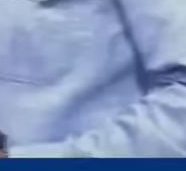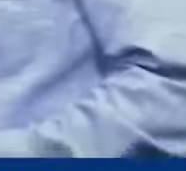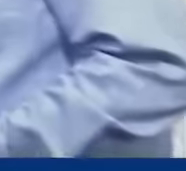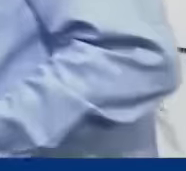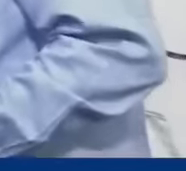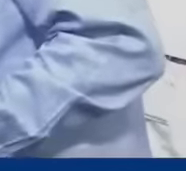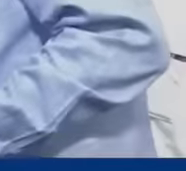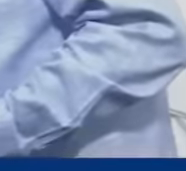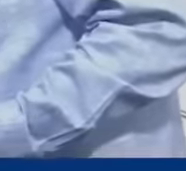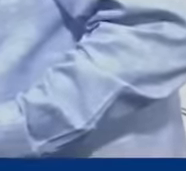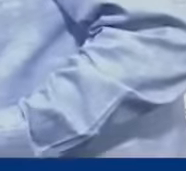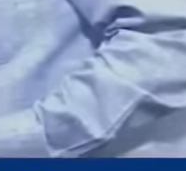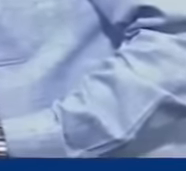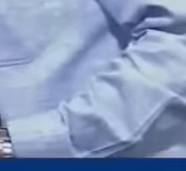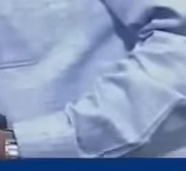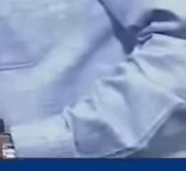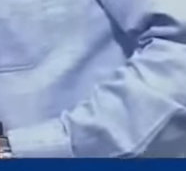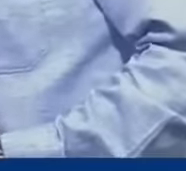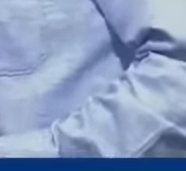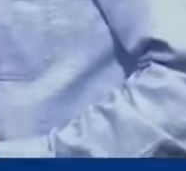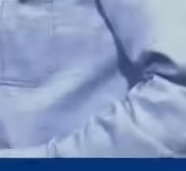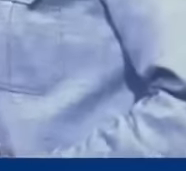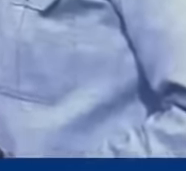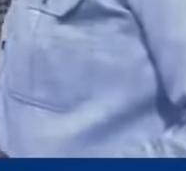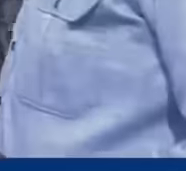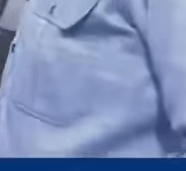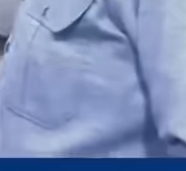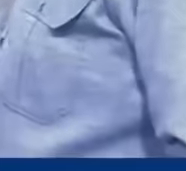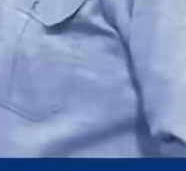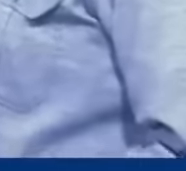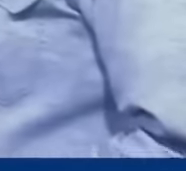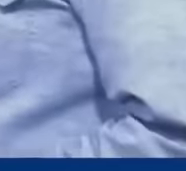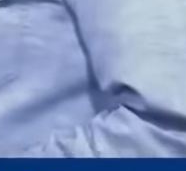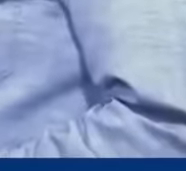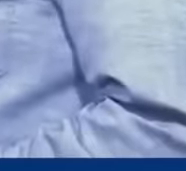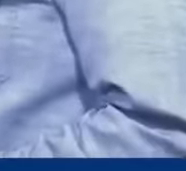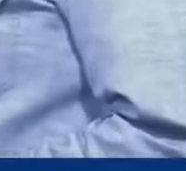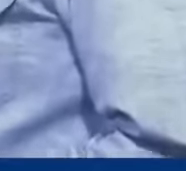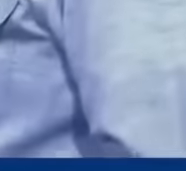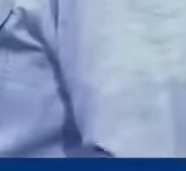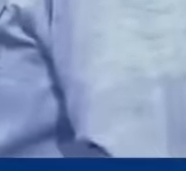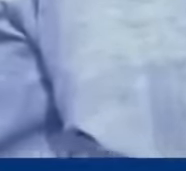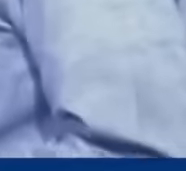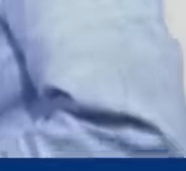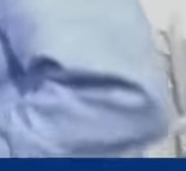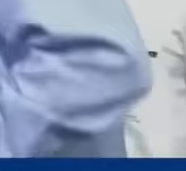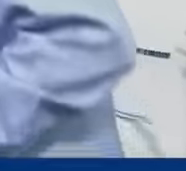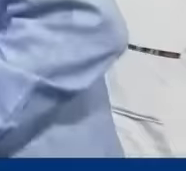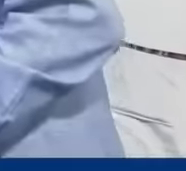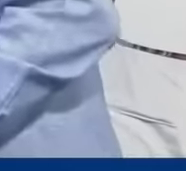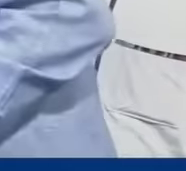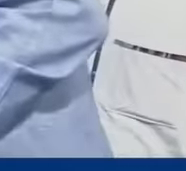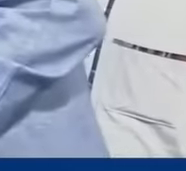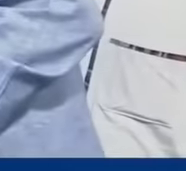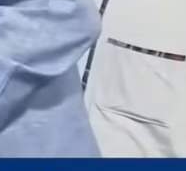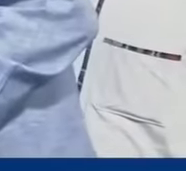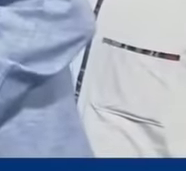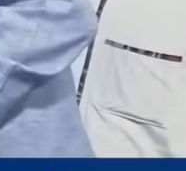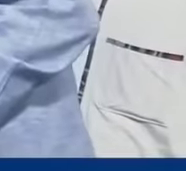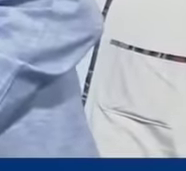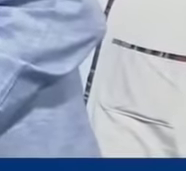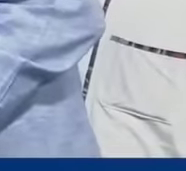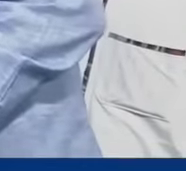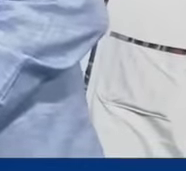país ayer, este domingo 25 de agosto. El presidente constitucional Nicolás Maduro